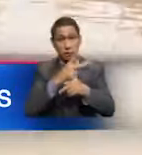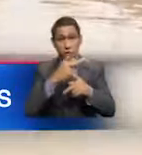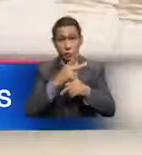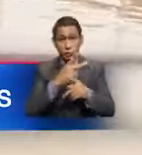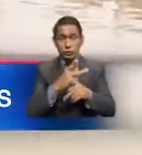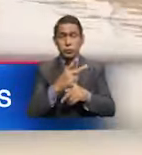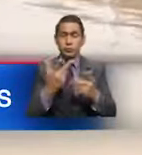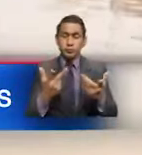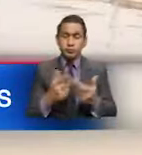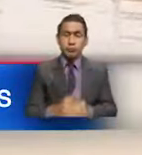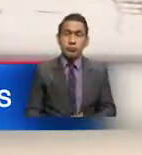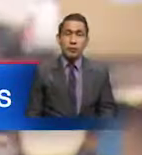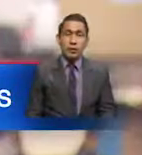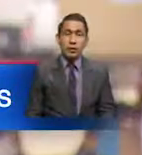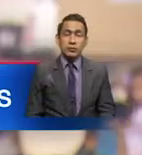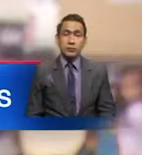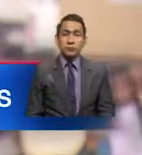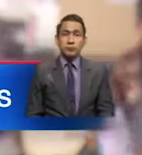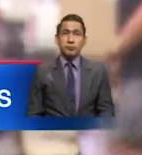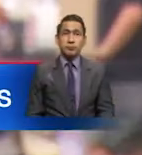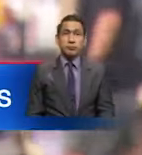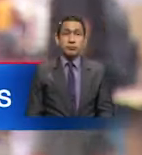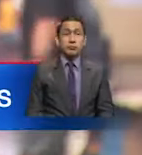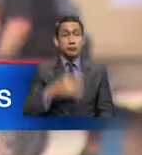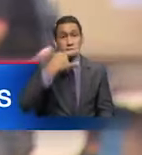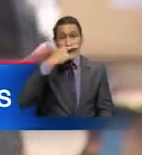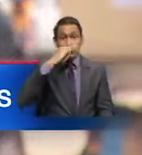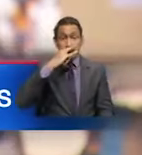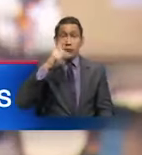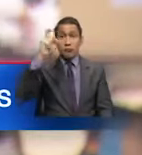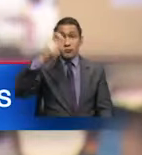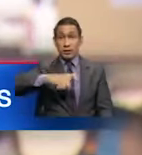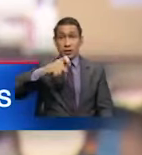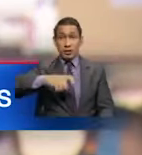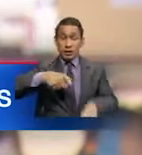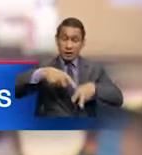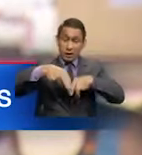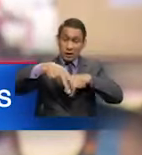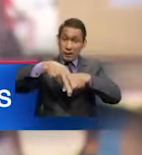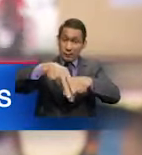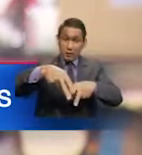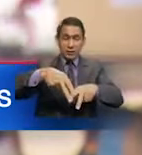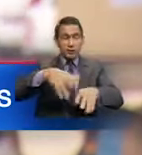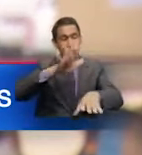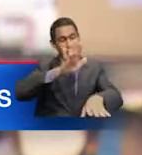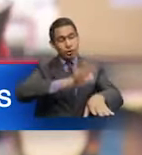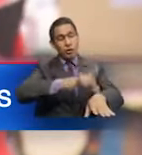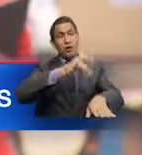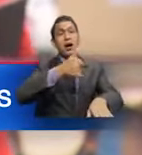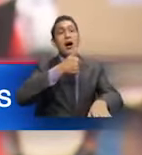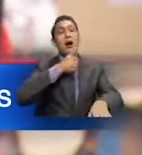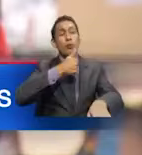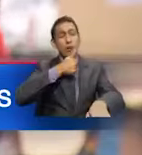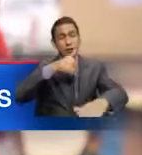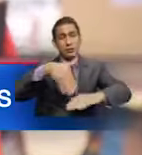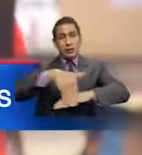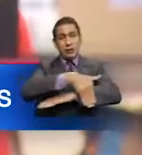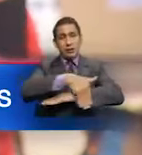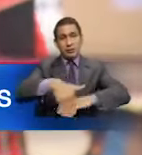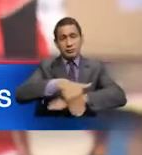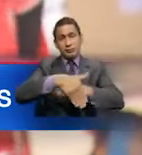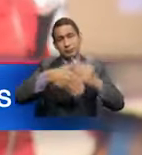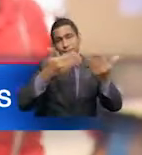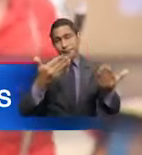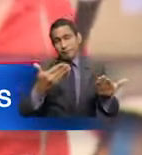precisamente esto ya es inevitable, pues los niños tienen que transitar por estas aguas empozadas y luego vienen las enfermedades. Pero lo